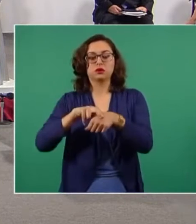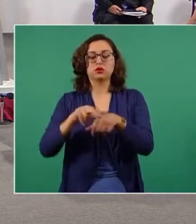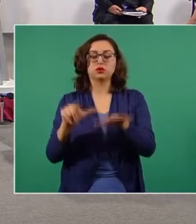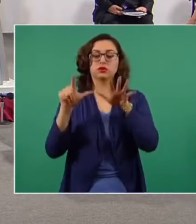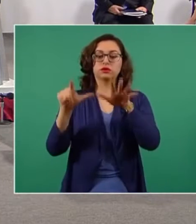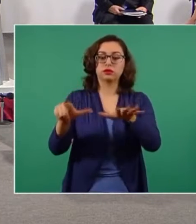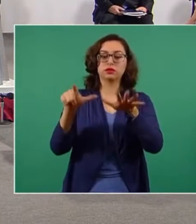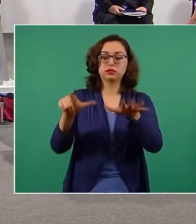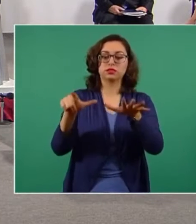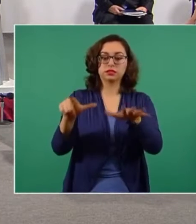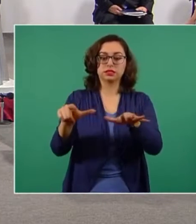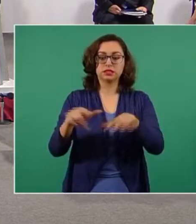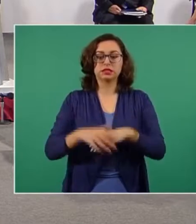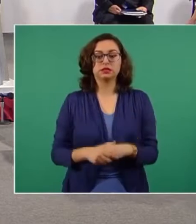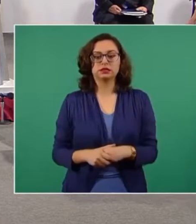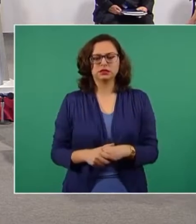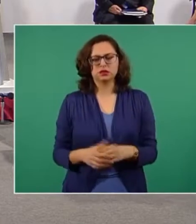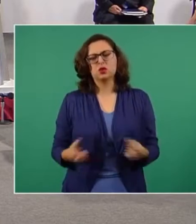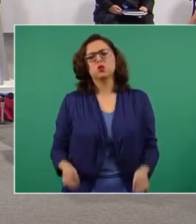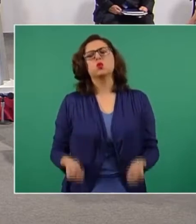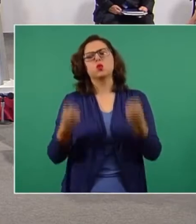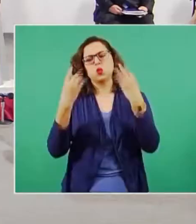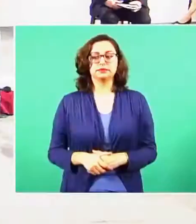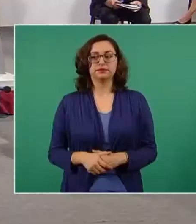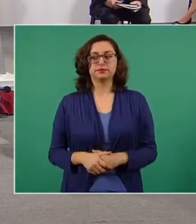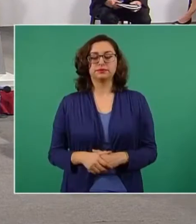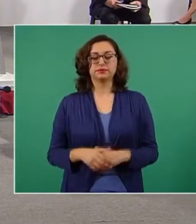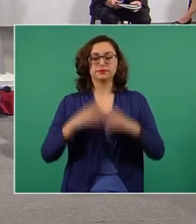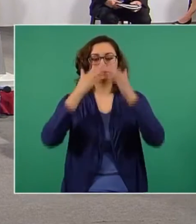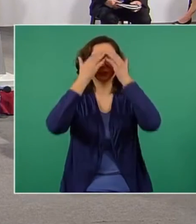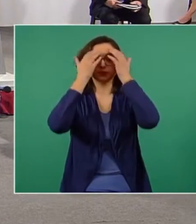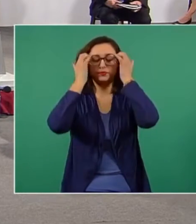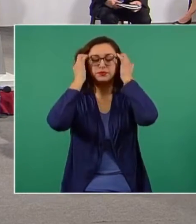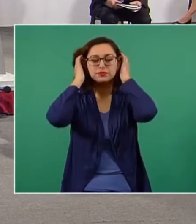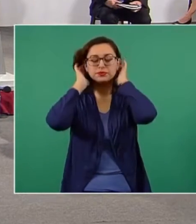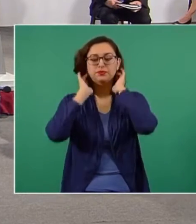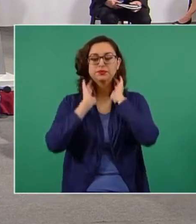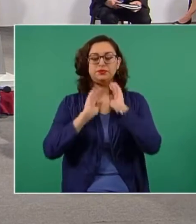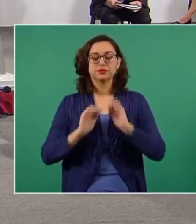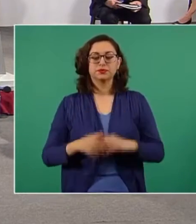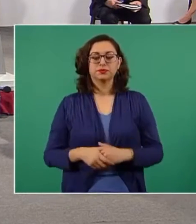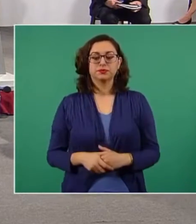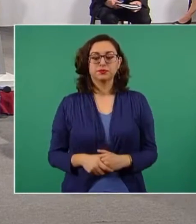y hay que recordar que son 32 entidades. Ahora vamos